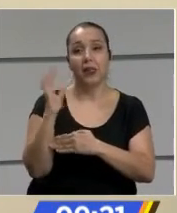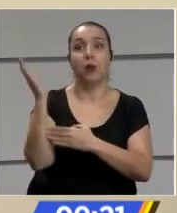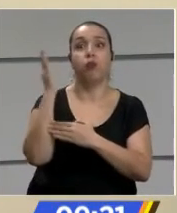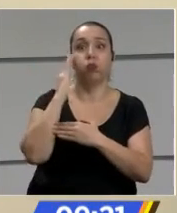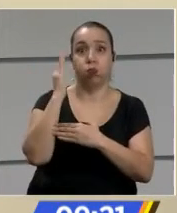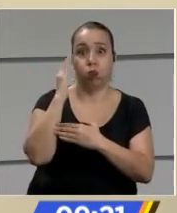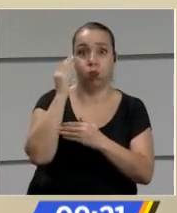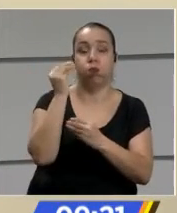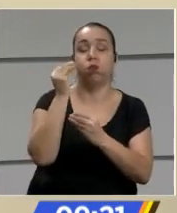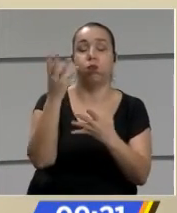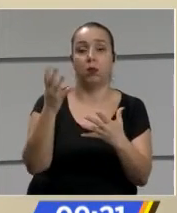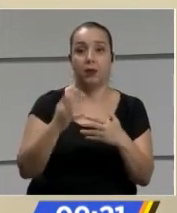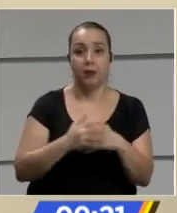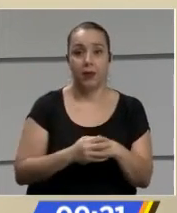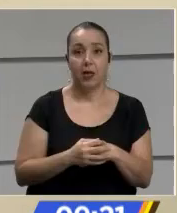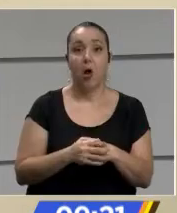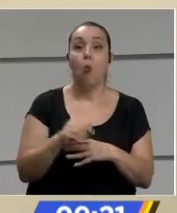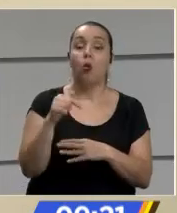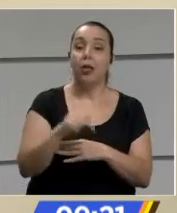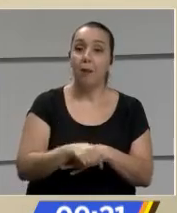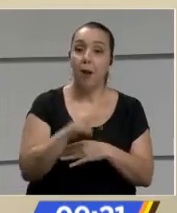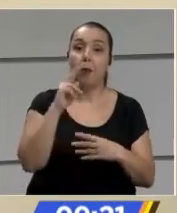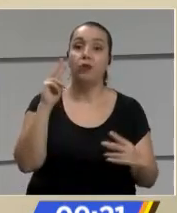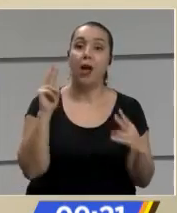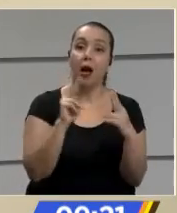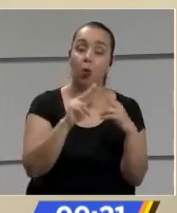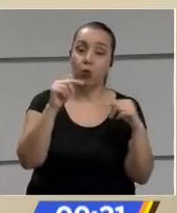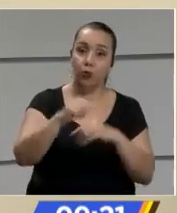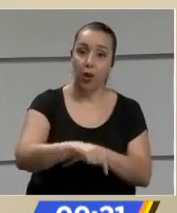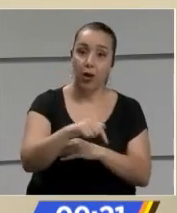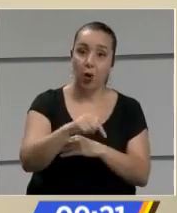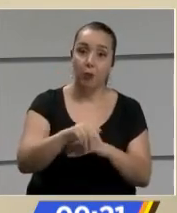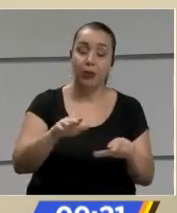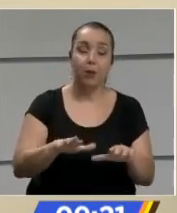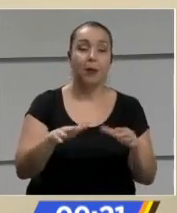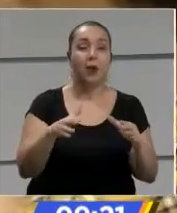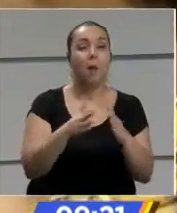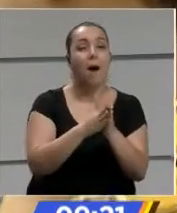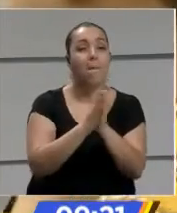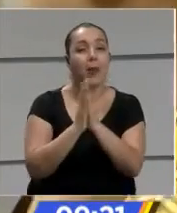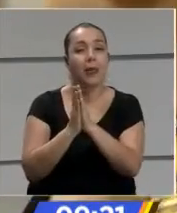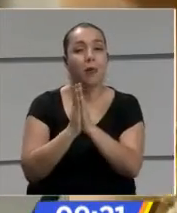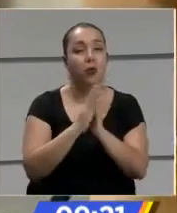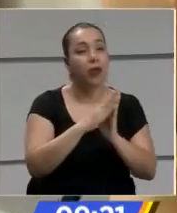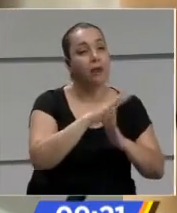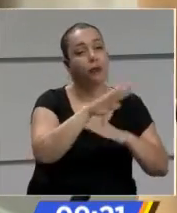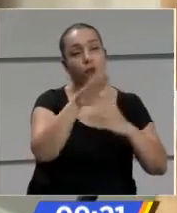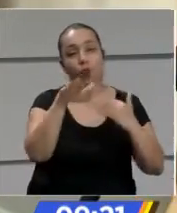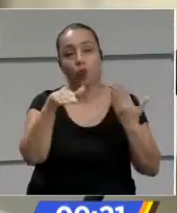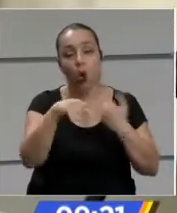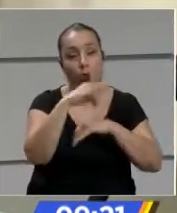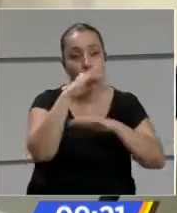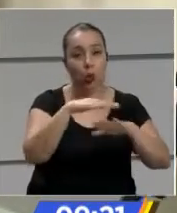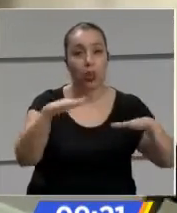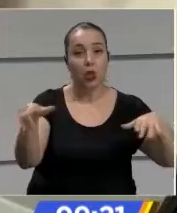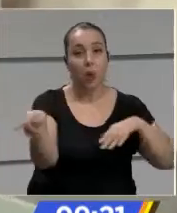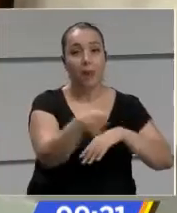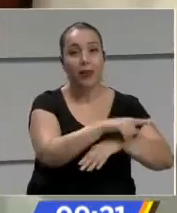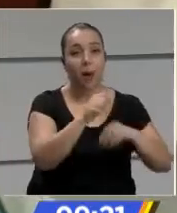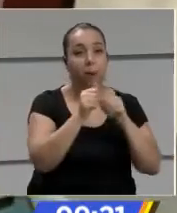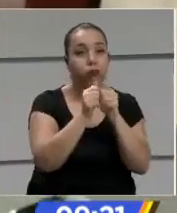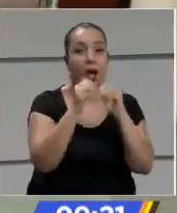sabiduría. Y esa es una de las que vamos a conocer hoy. Para lo cual le pedimos a todos esos chicos que nos acompañan en casa que nos